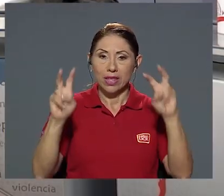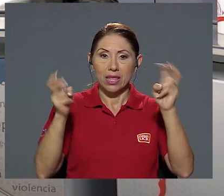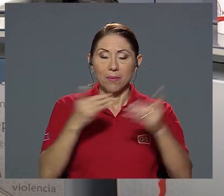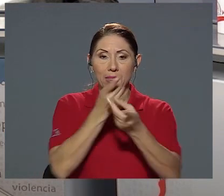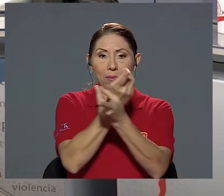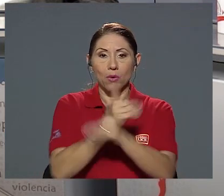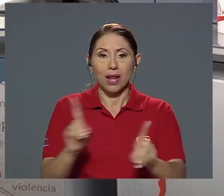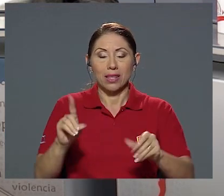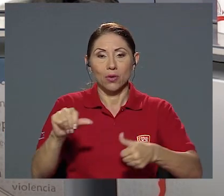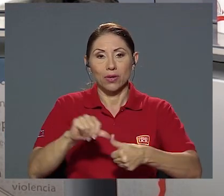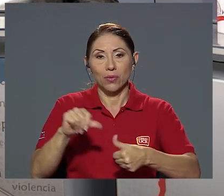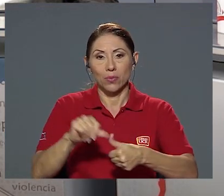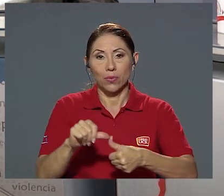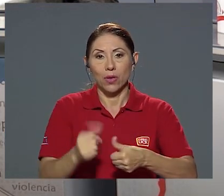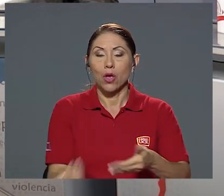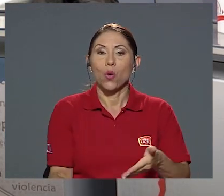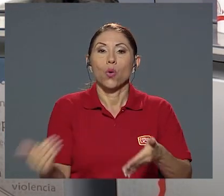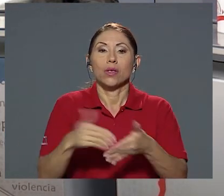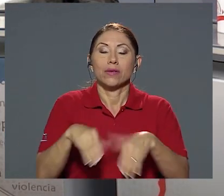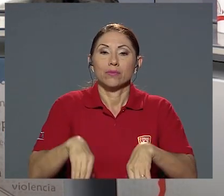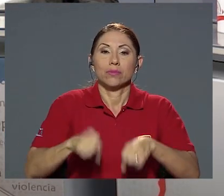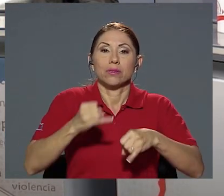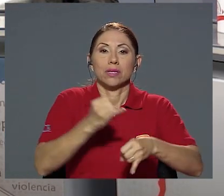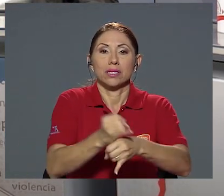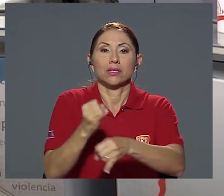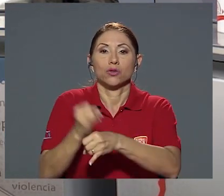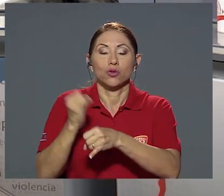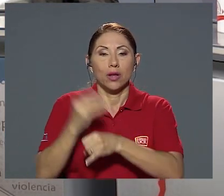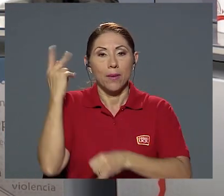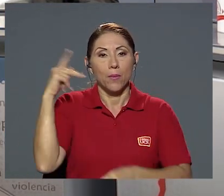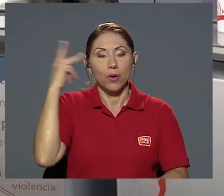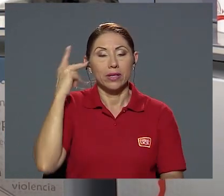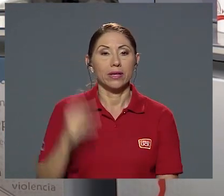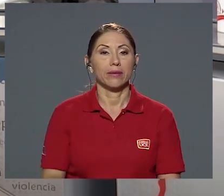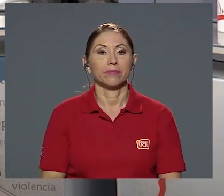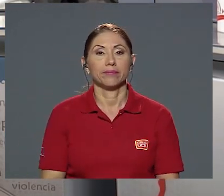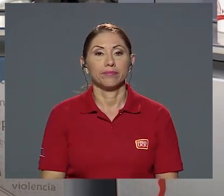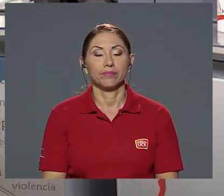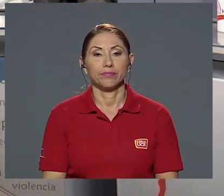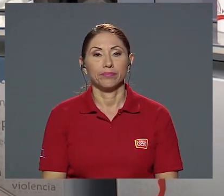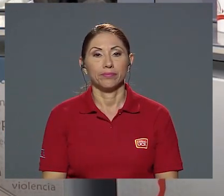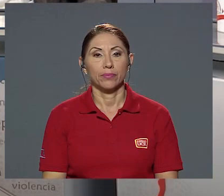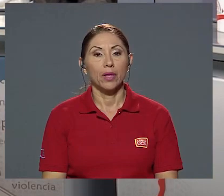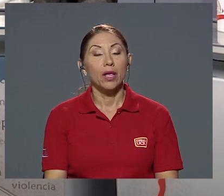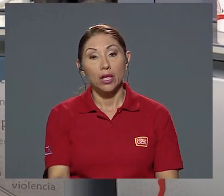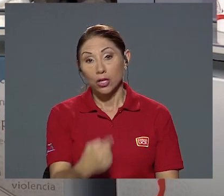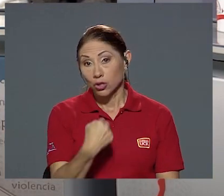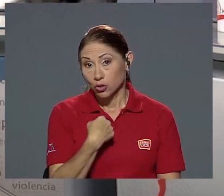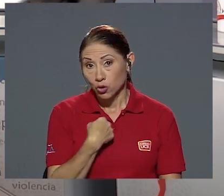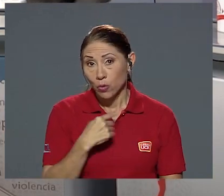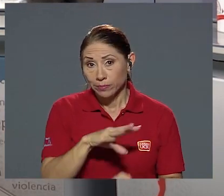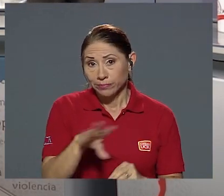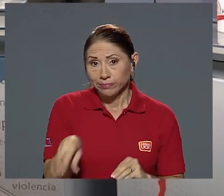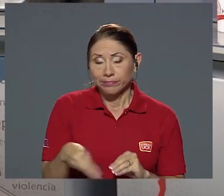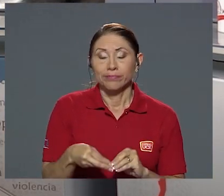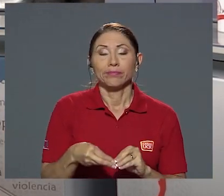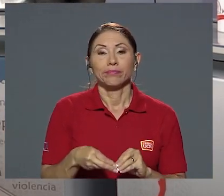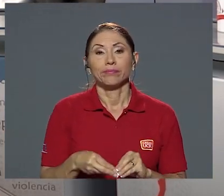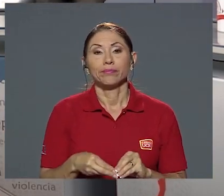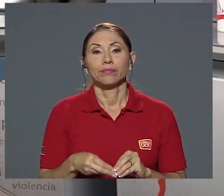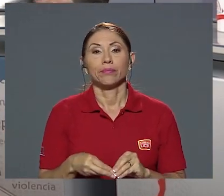región centroamericana y la recuperación de una institucionalidad política bajo esa lógica. Yo a eso que señala Alberto